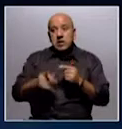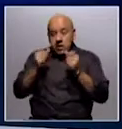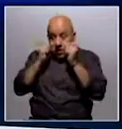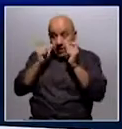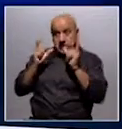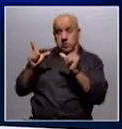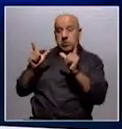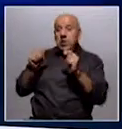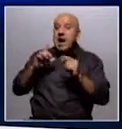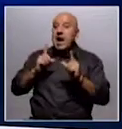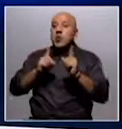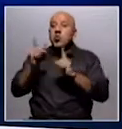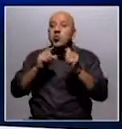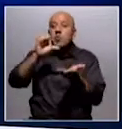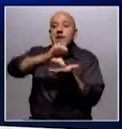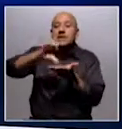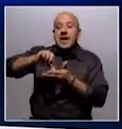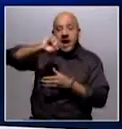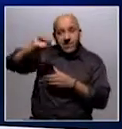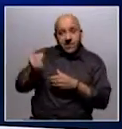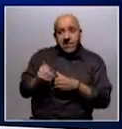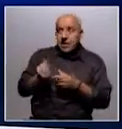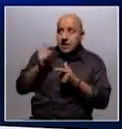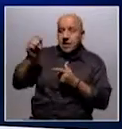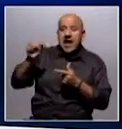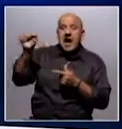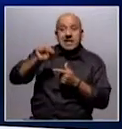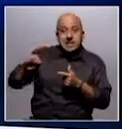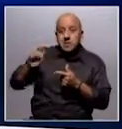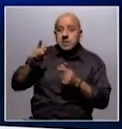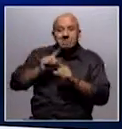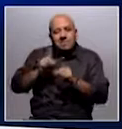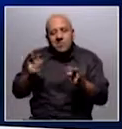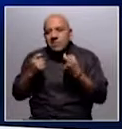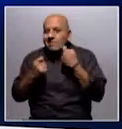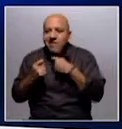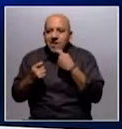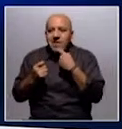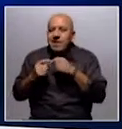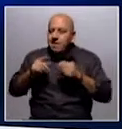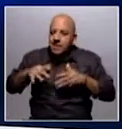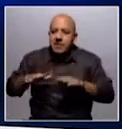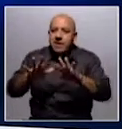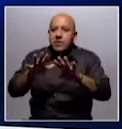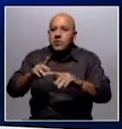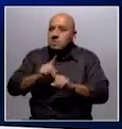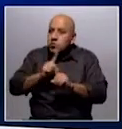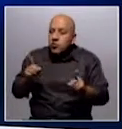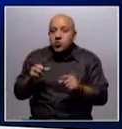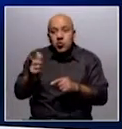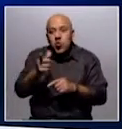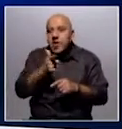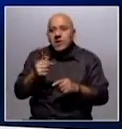yo creo que hay países por ejemplo en áfrica pero también en asia ciertamente que no están preparados para practicar para implementar esos